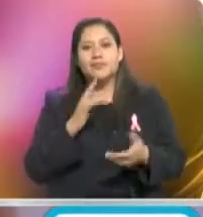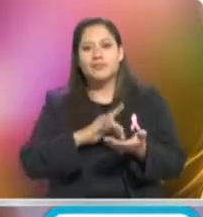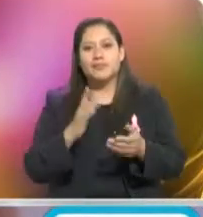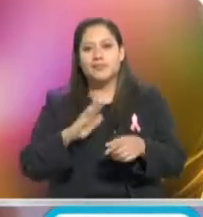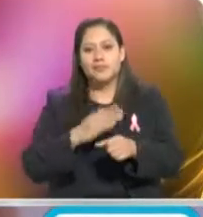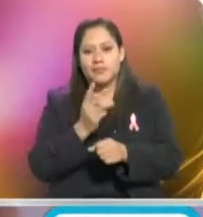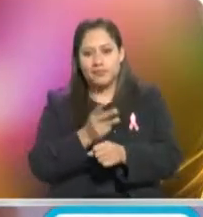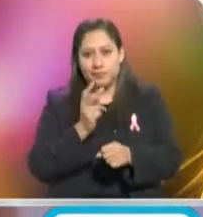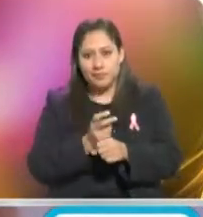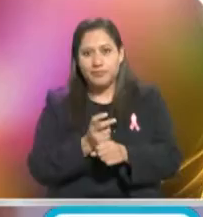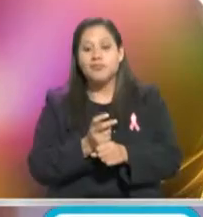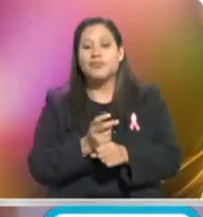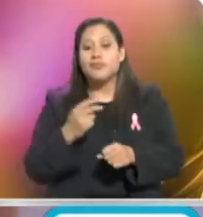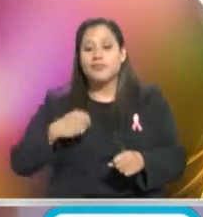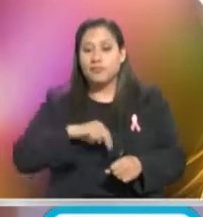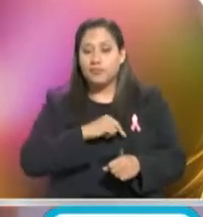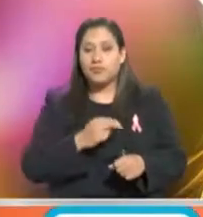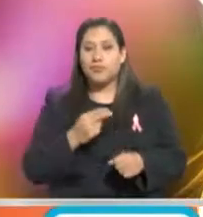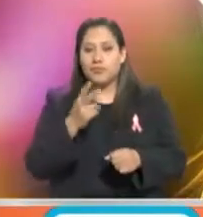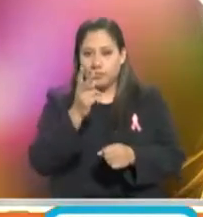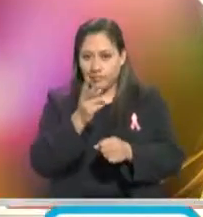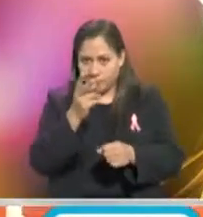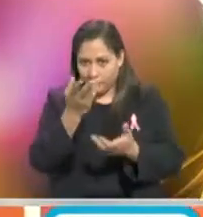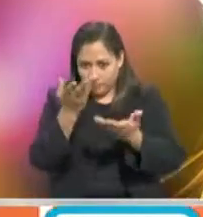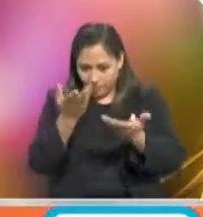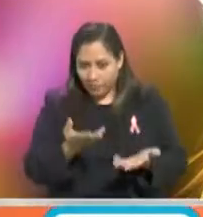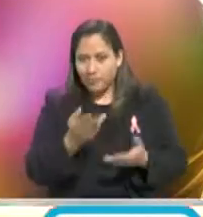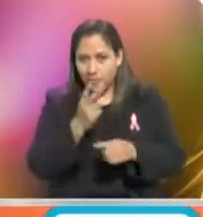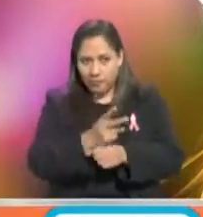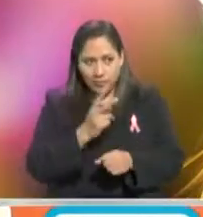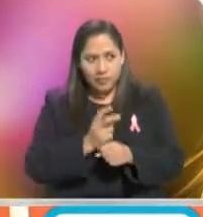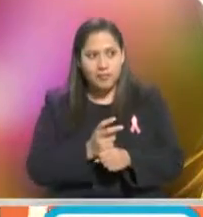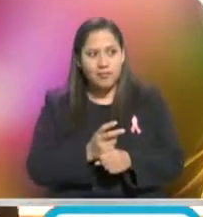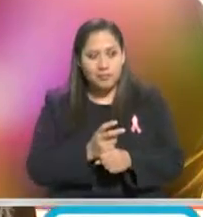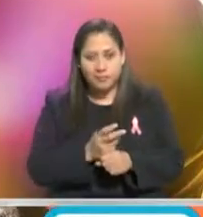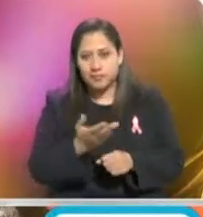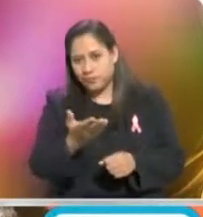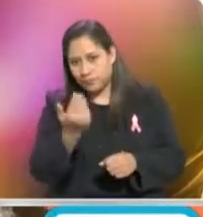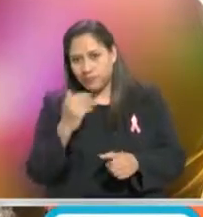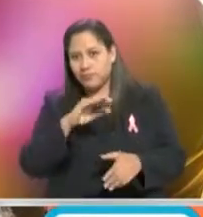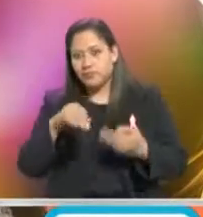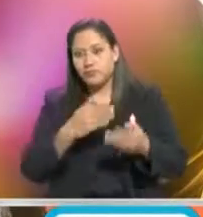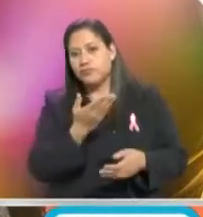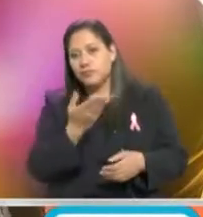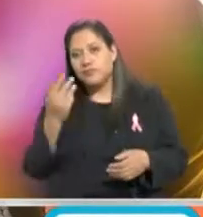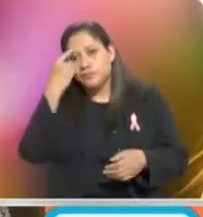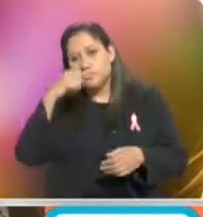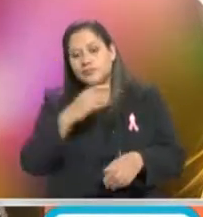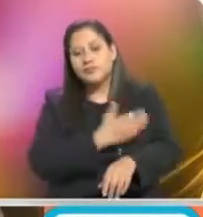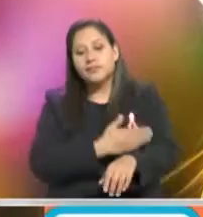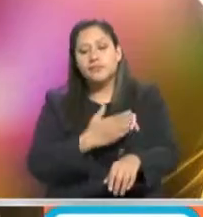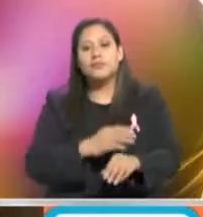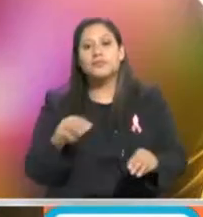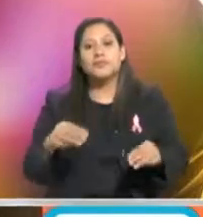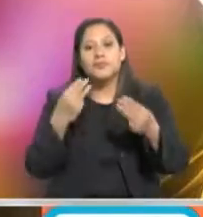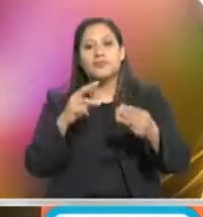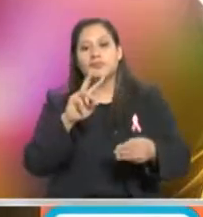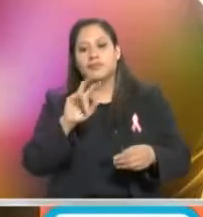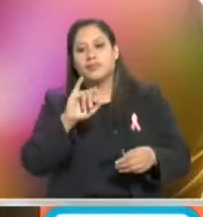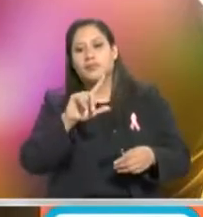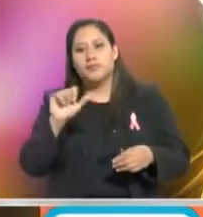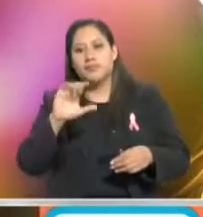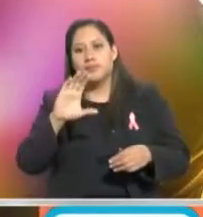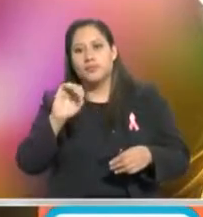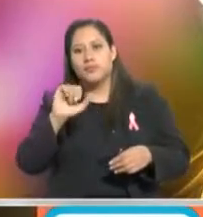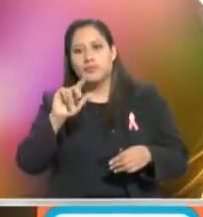por la invitación. Venimos a hacerles una cordial invitación a todos ustedes para que nos acompañen al Mercado Villa Coapa,